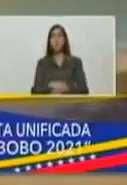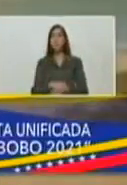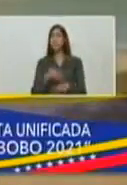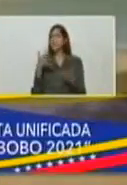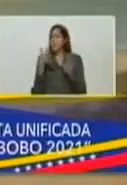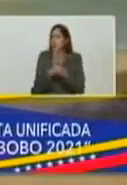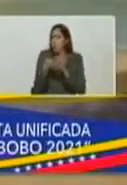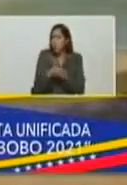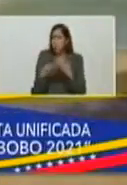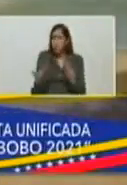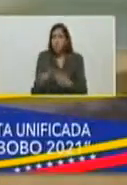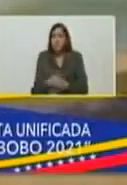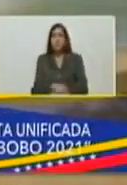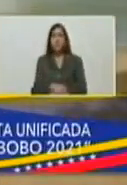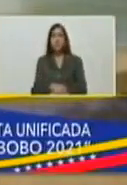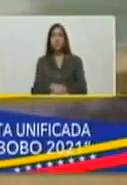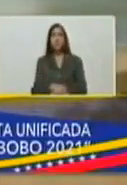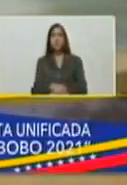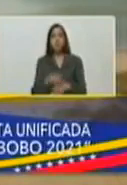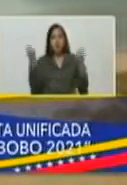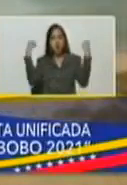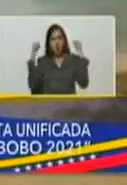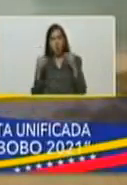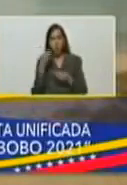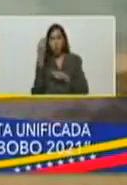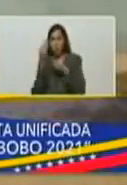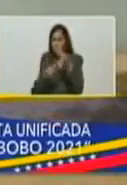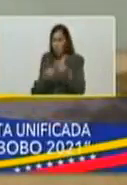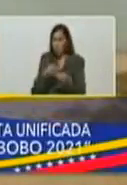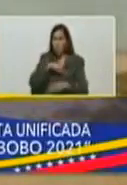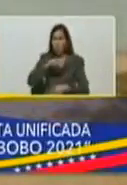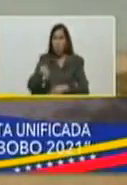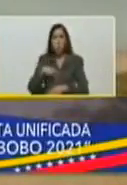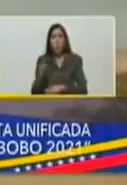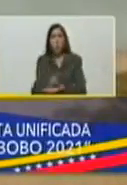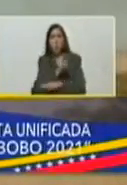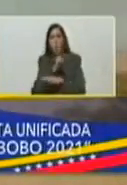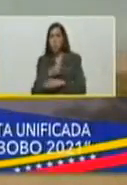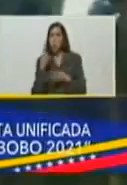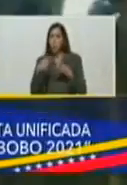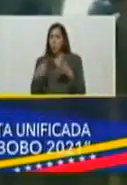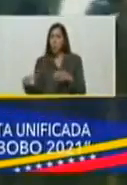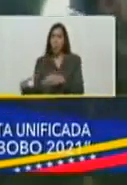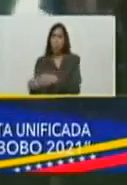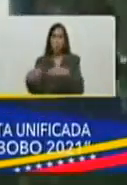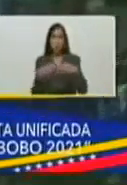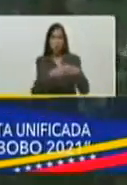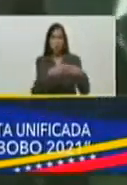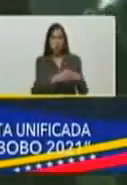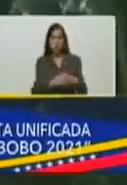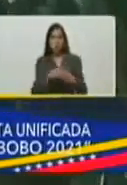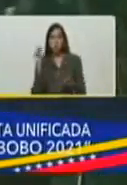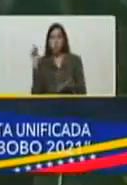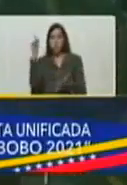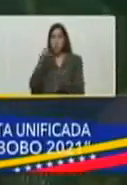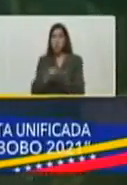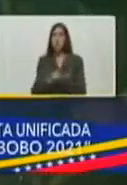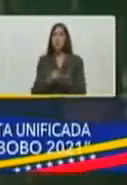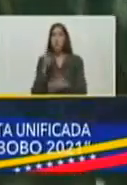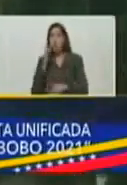esta operación conjunta, utilizamos los medios de todos los componentes. Al llegar se le entregó al comandante